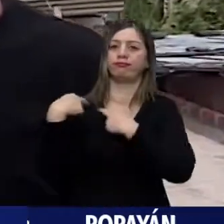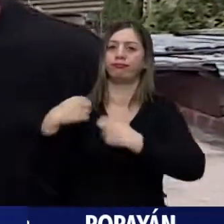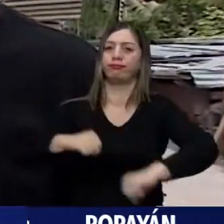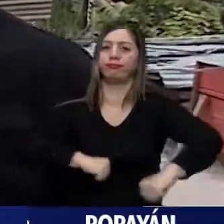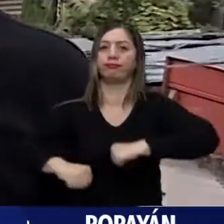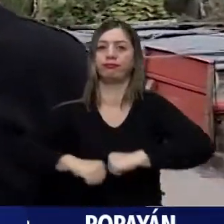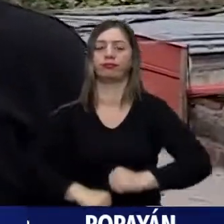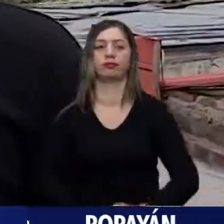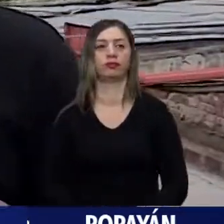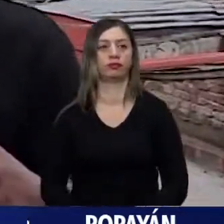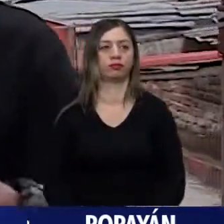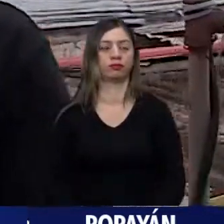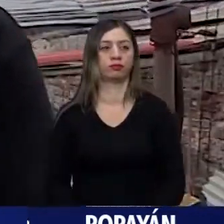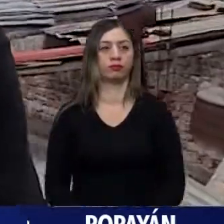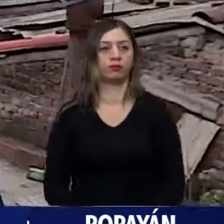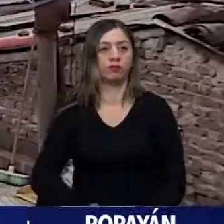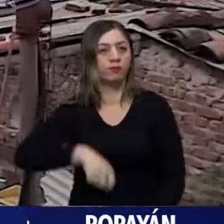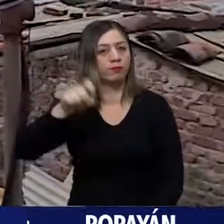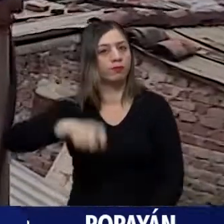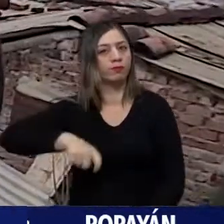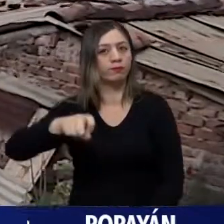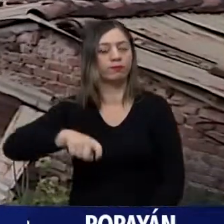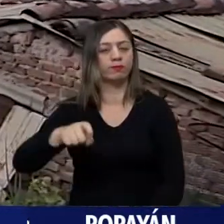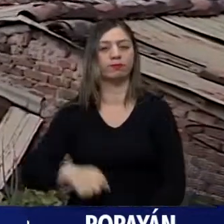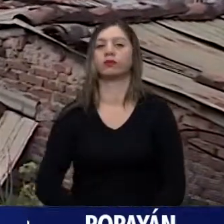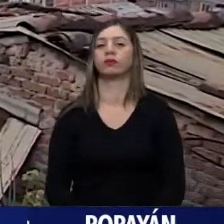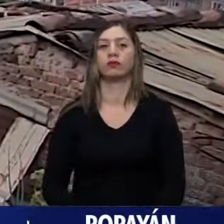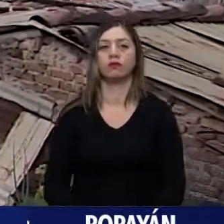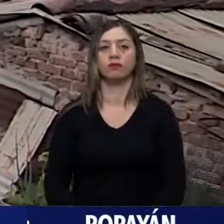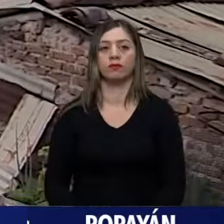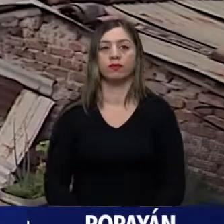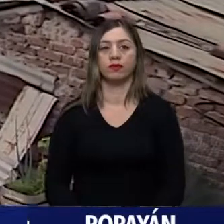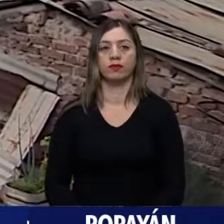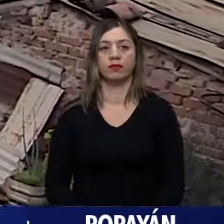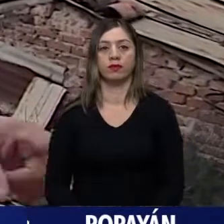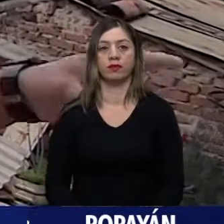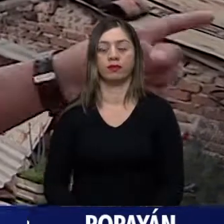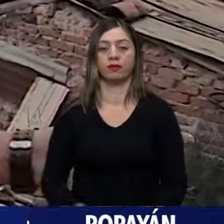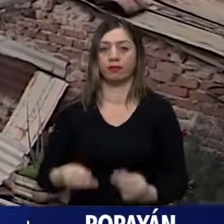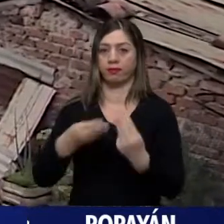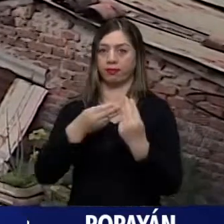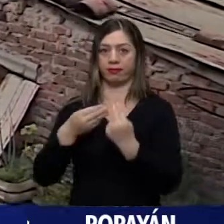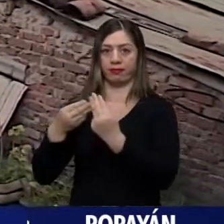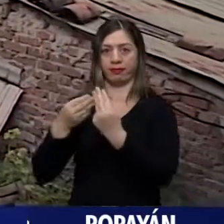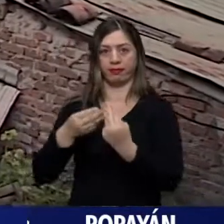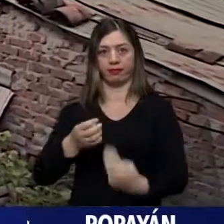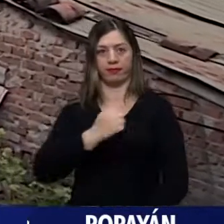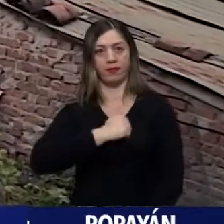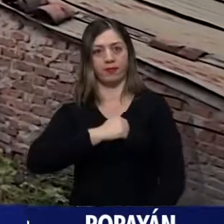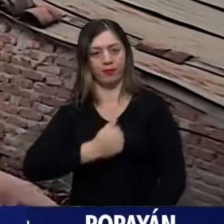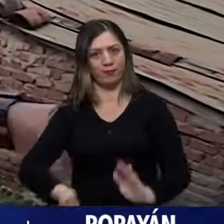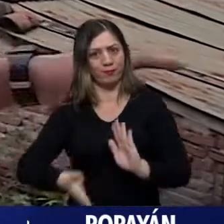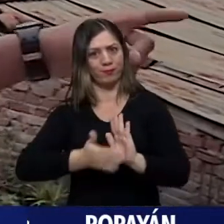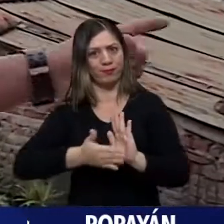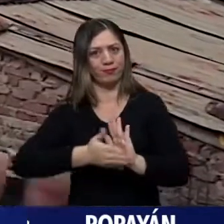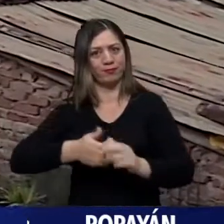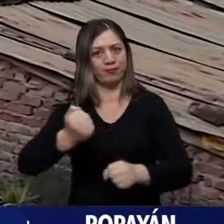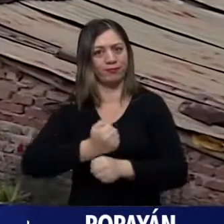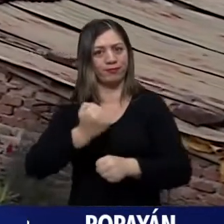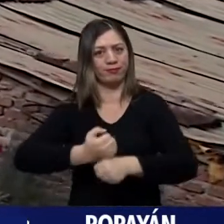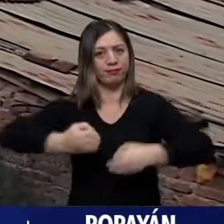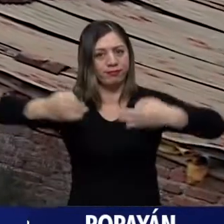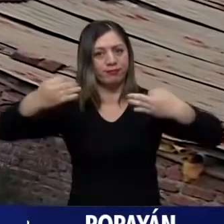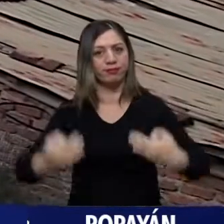intervenciones? Bueno, la verdad lo que necesitamos es que por parte de en Cali nos dé garantía de este trabajo que están